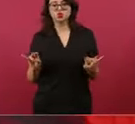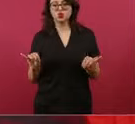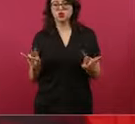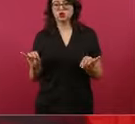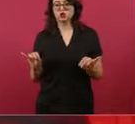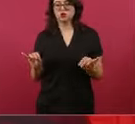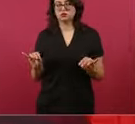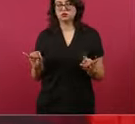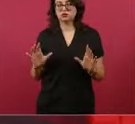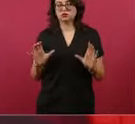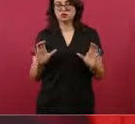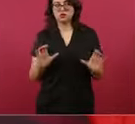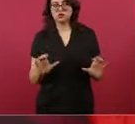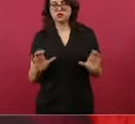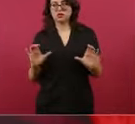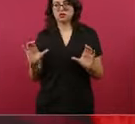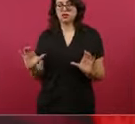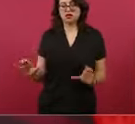y muy precavido.